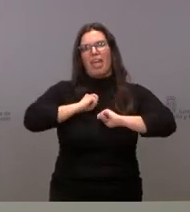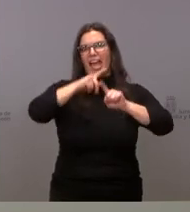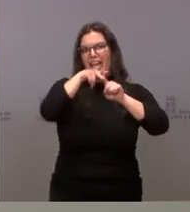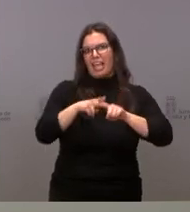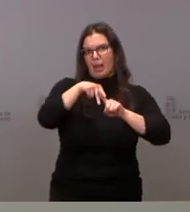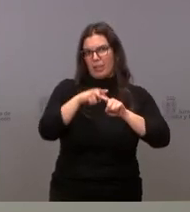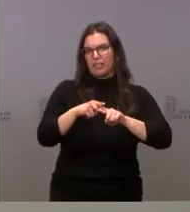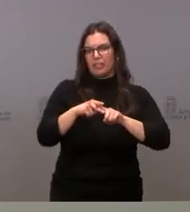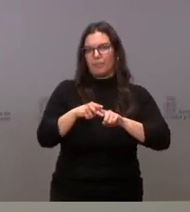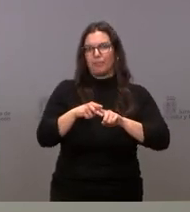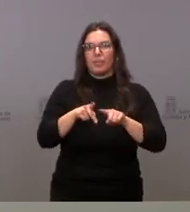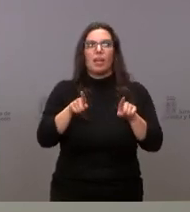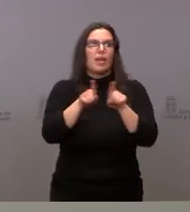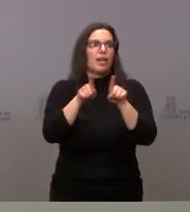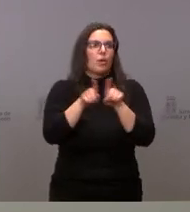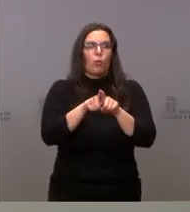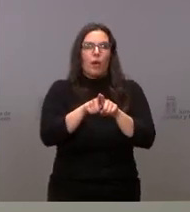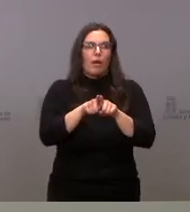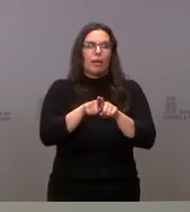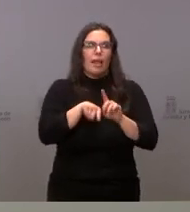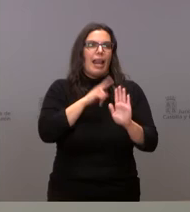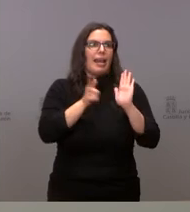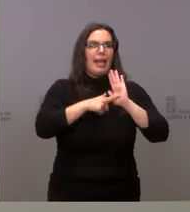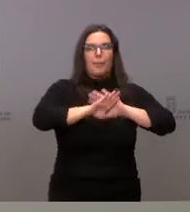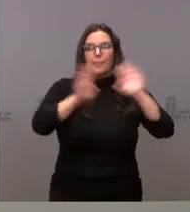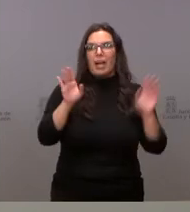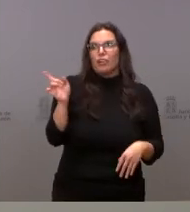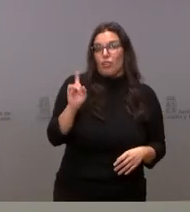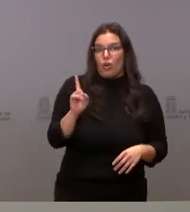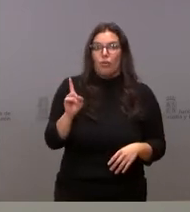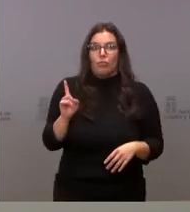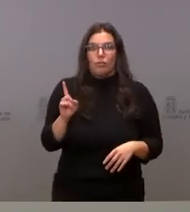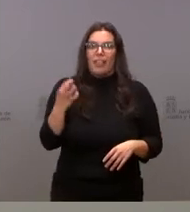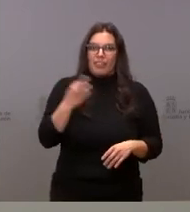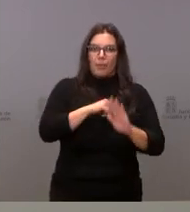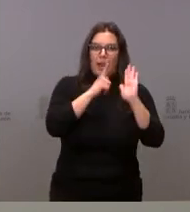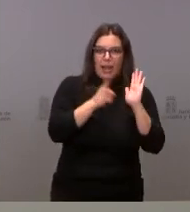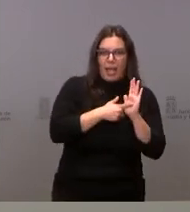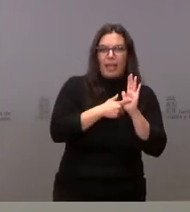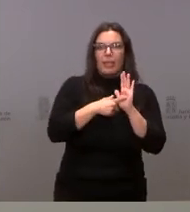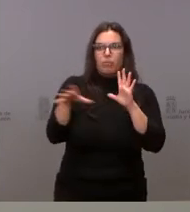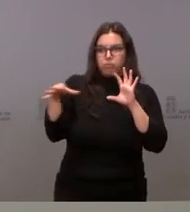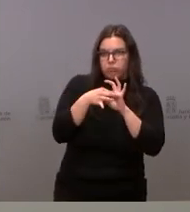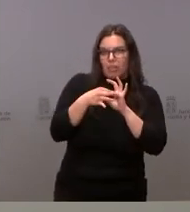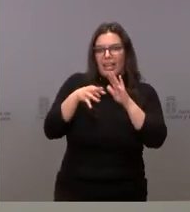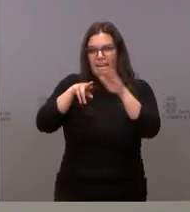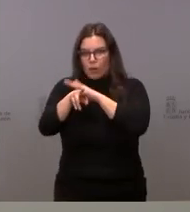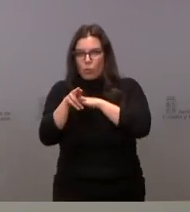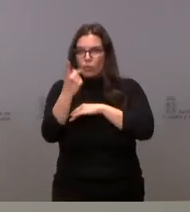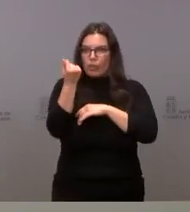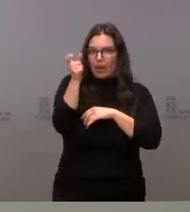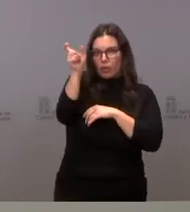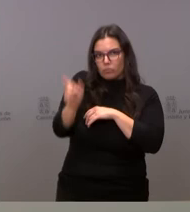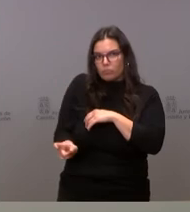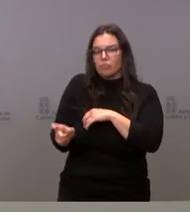no evidentemente proponer una ley habrá que trabajar esa ley y habrá que destinar los recursos y hacer atractivos al medio